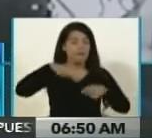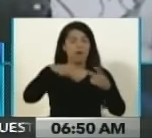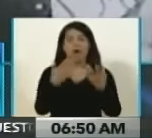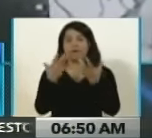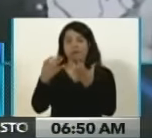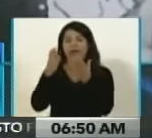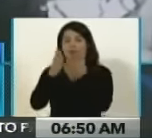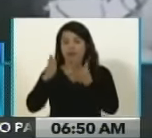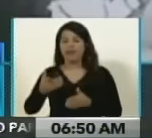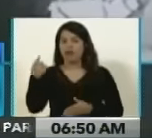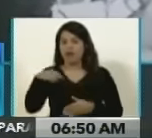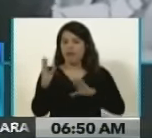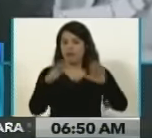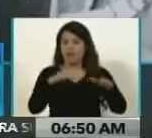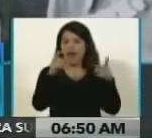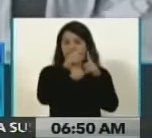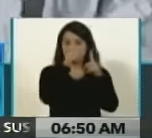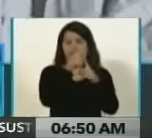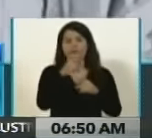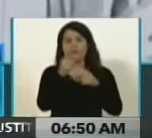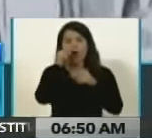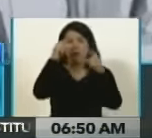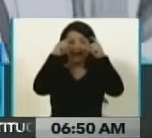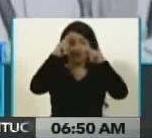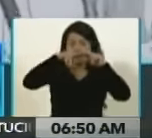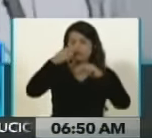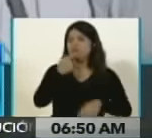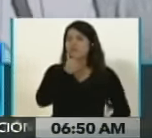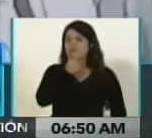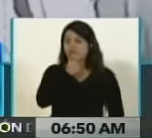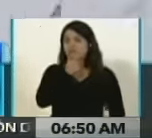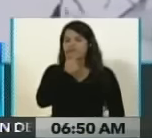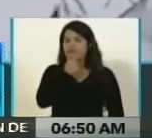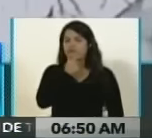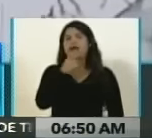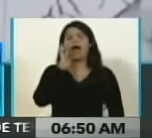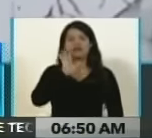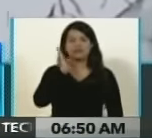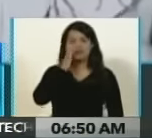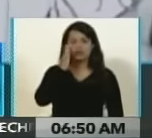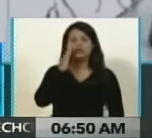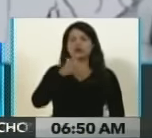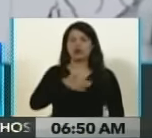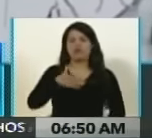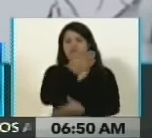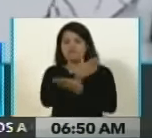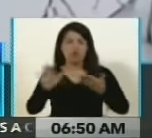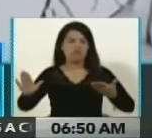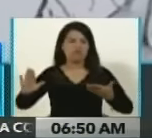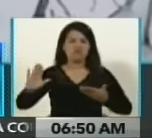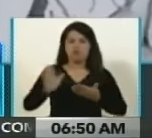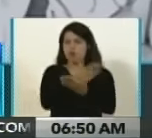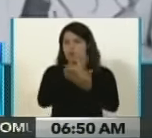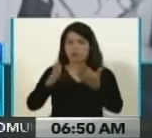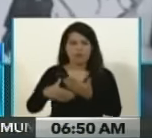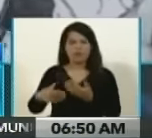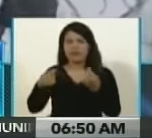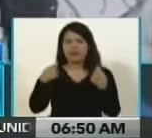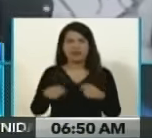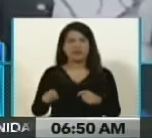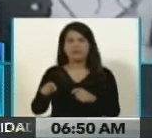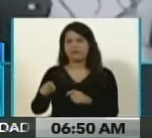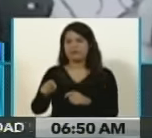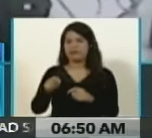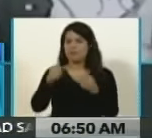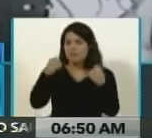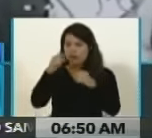estudiantil, Betancur desarrolló una línea enteramente golpista. de